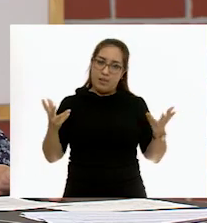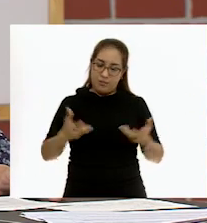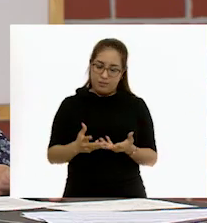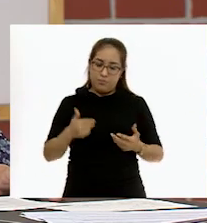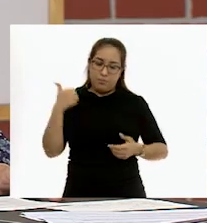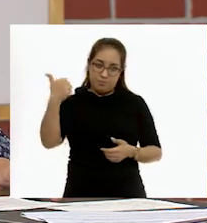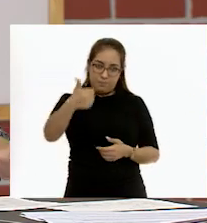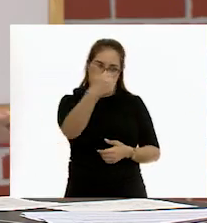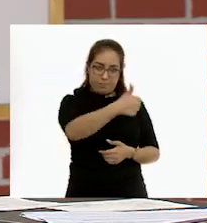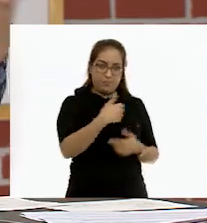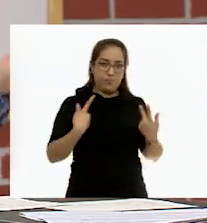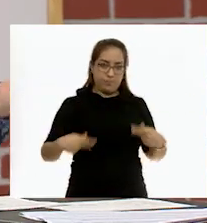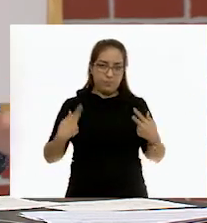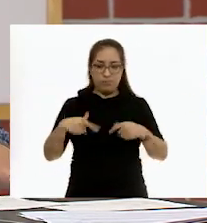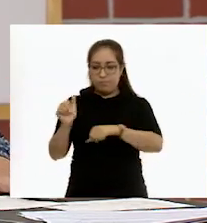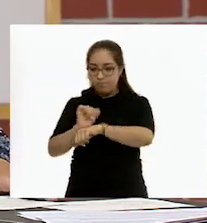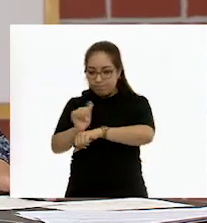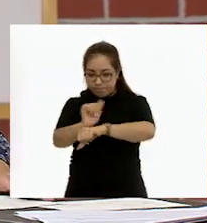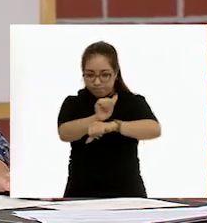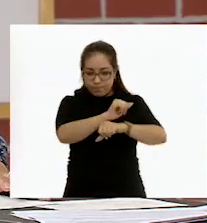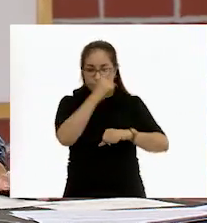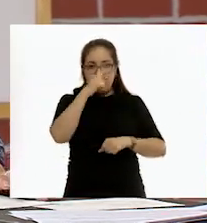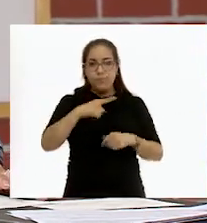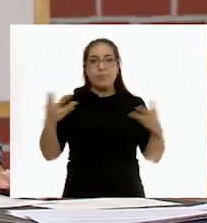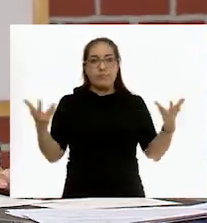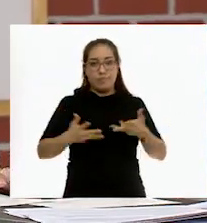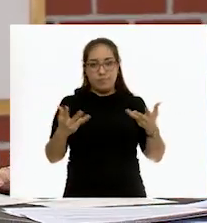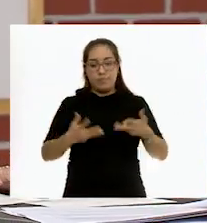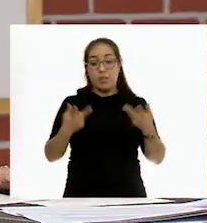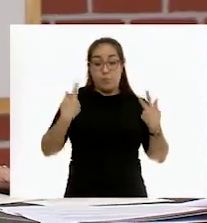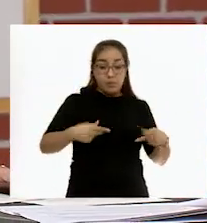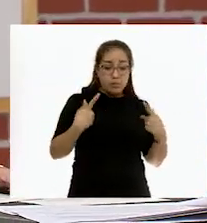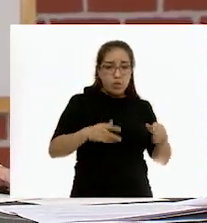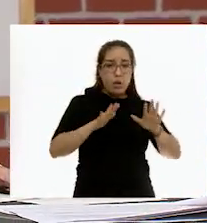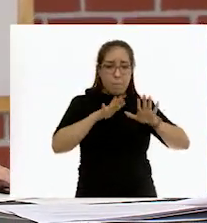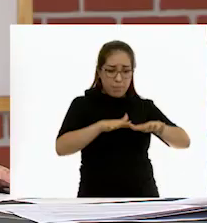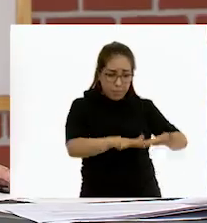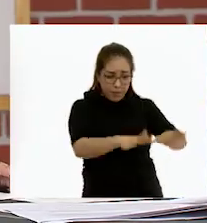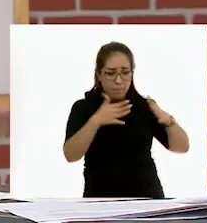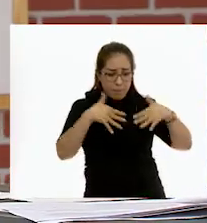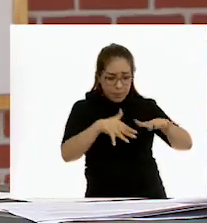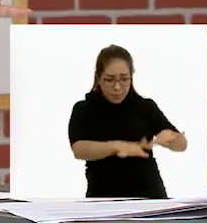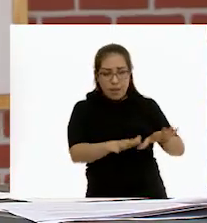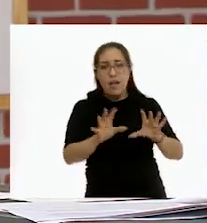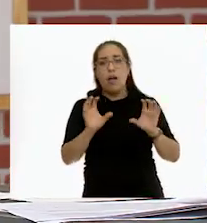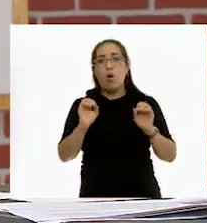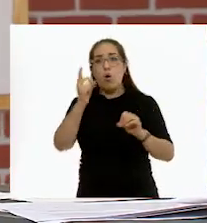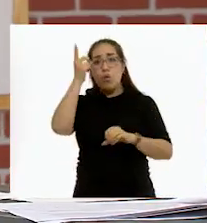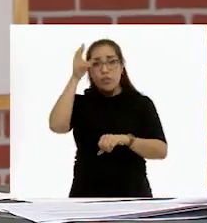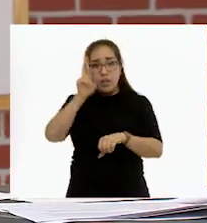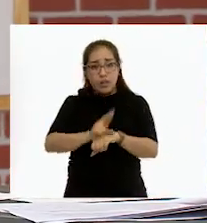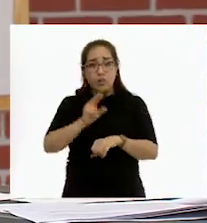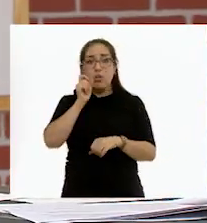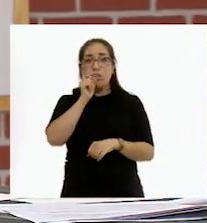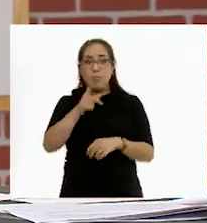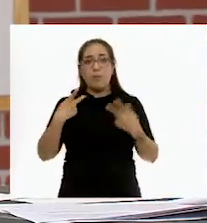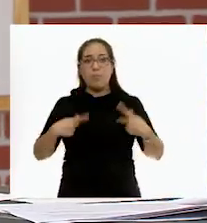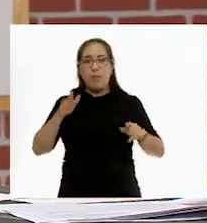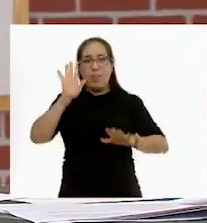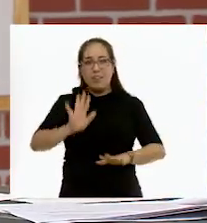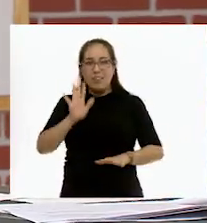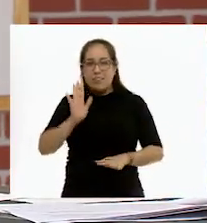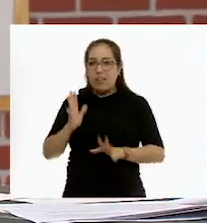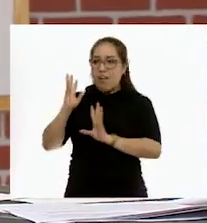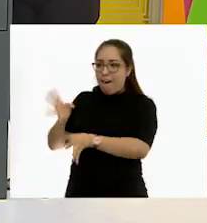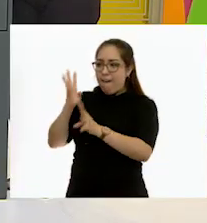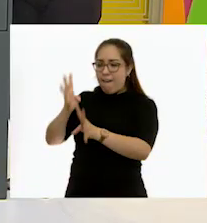cada uno de los que ayudan a hacer una obra. El vestuarista, el director, que aparentemente se pelea con todos, ¿verdad? Pero es